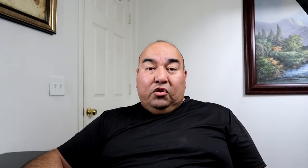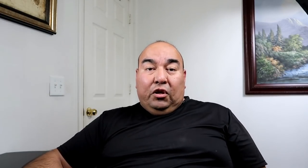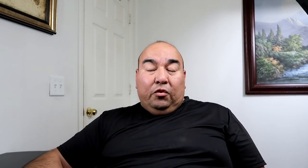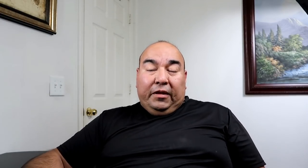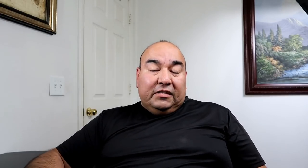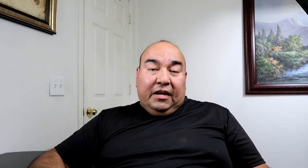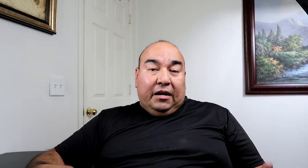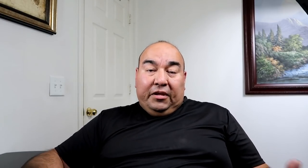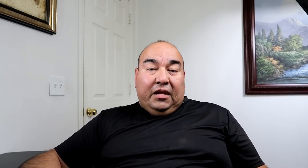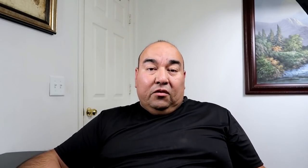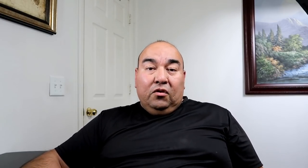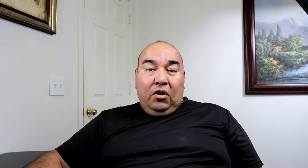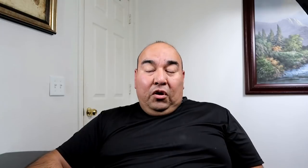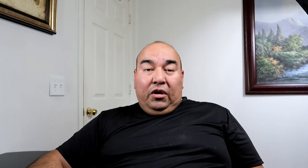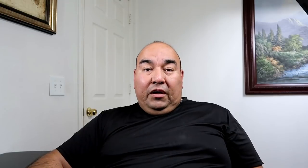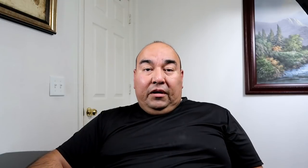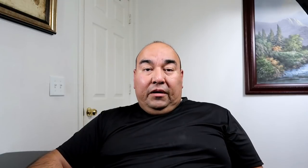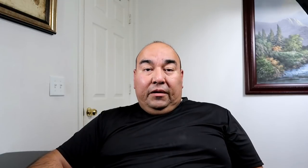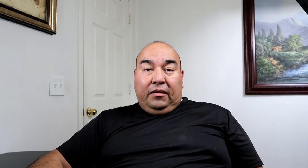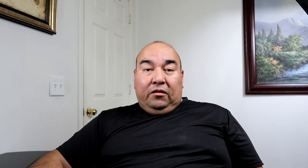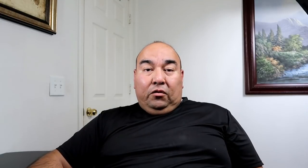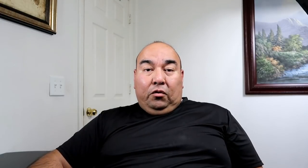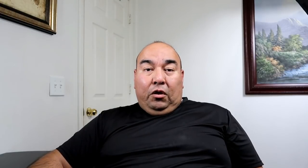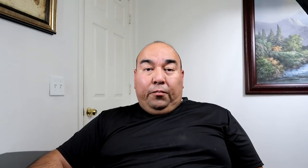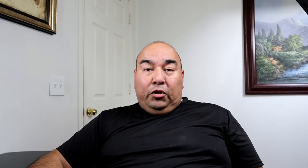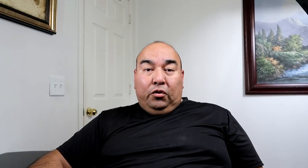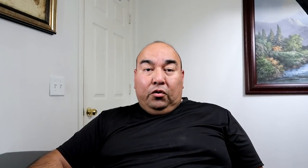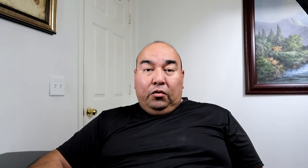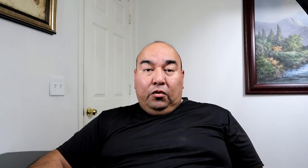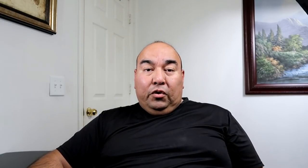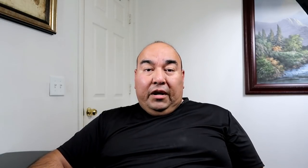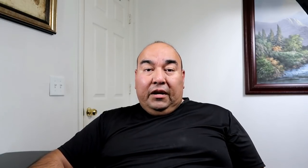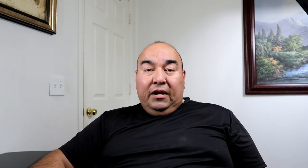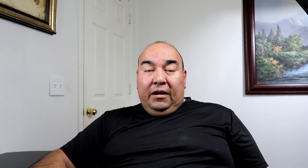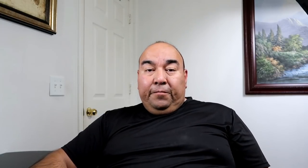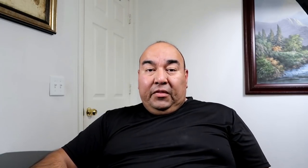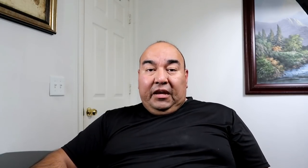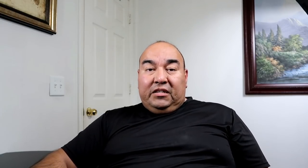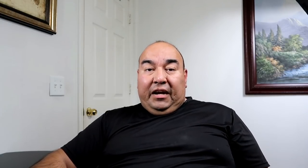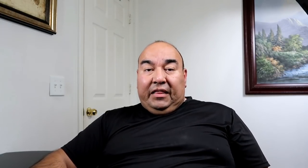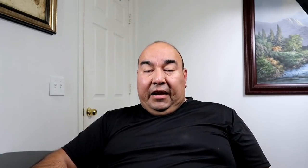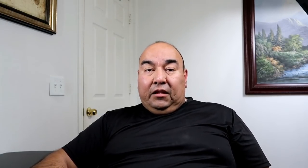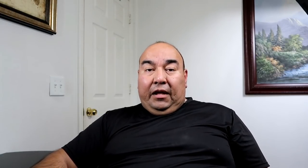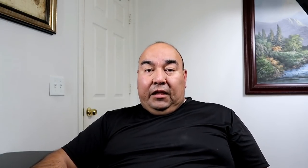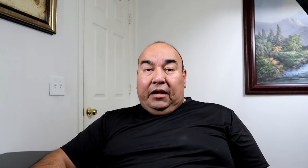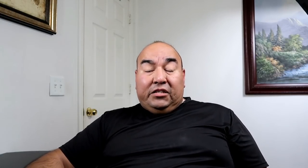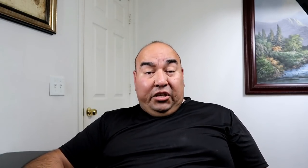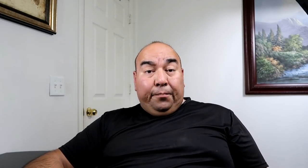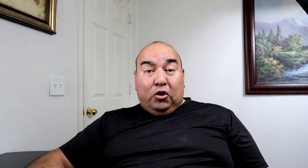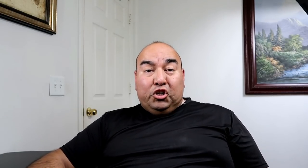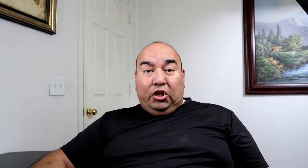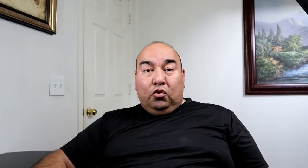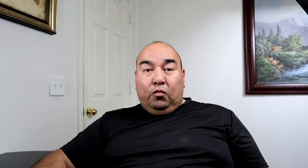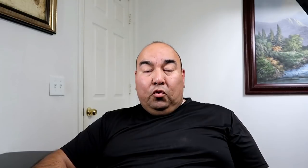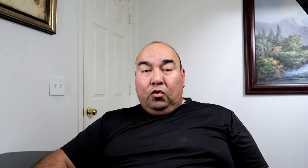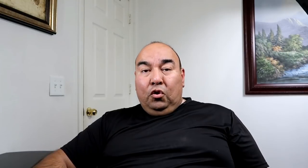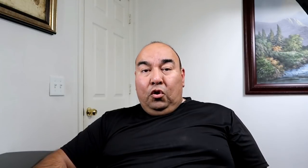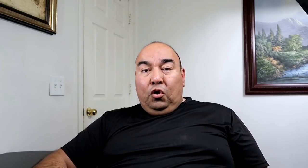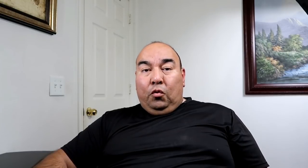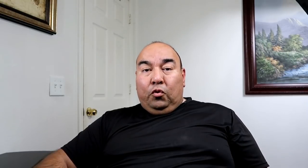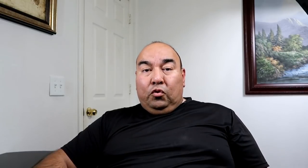eso funcionando, apenas está caminando, no lo han podido lograr echar a andar al